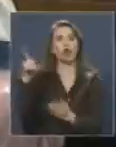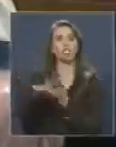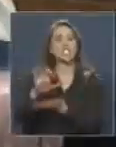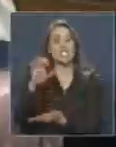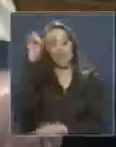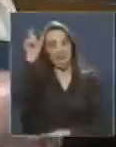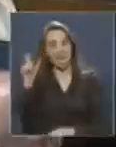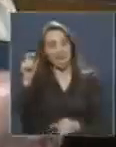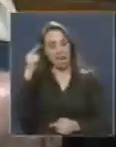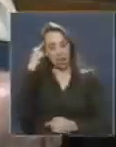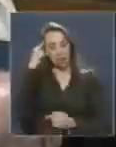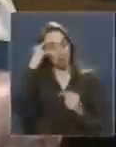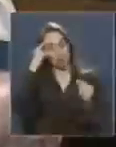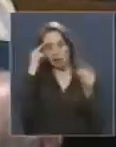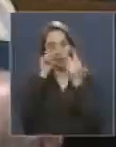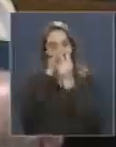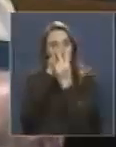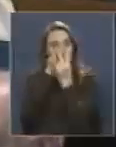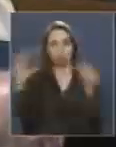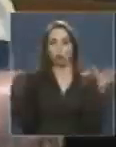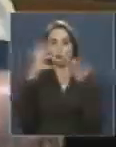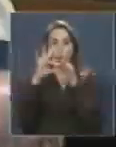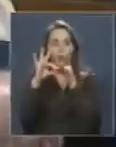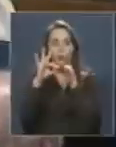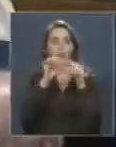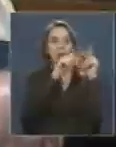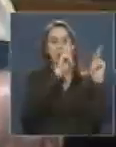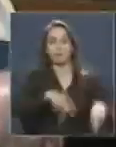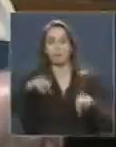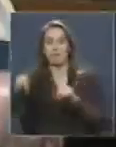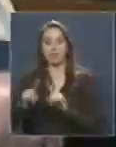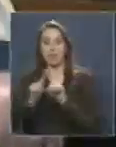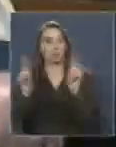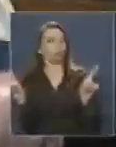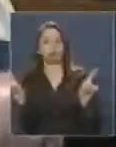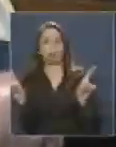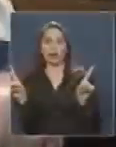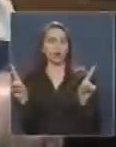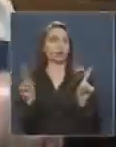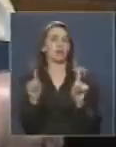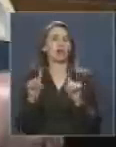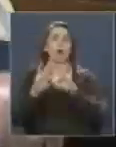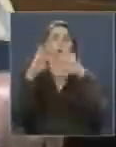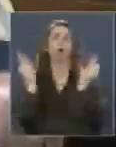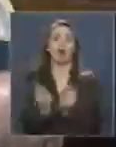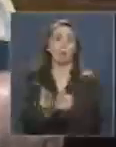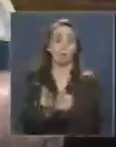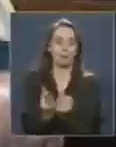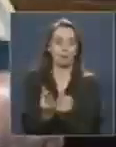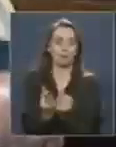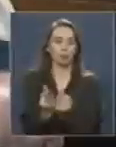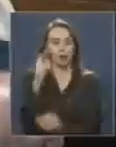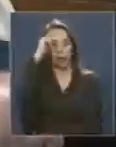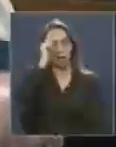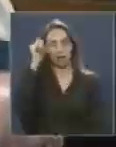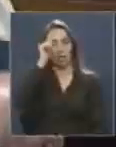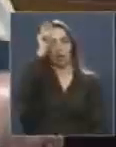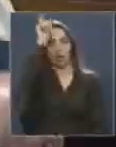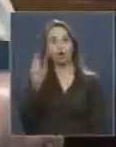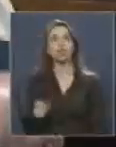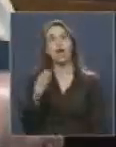unidos en su pensamiento. Cualquiera de estas dos metas por sí sola estaba incompleta. La teoría del